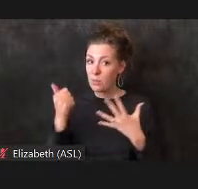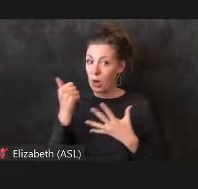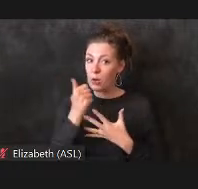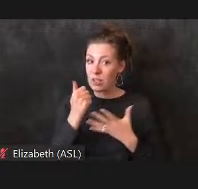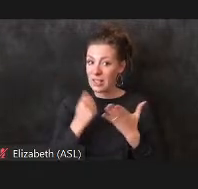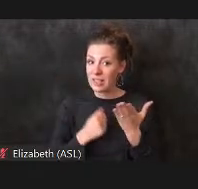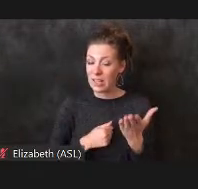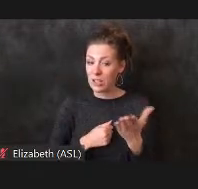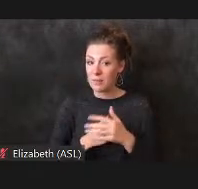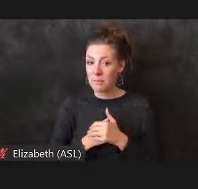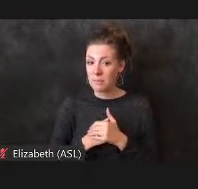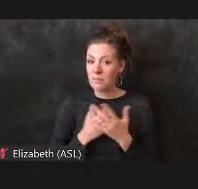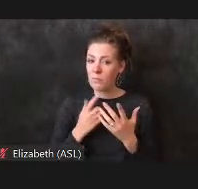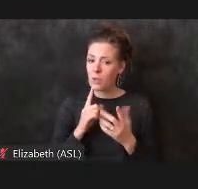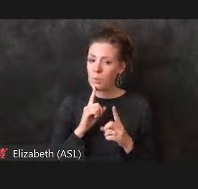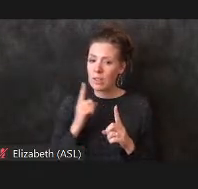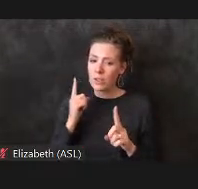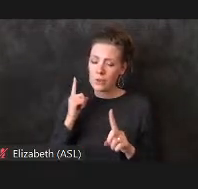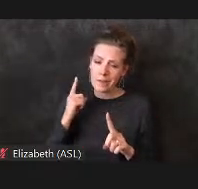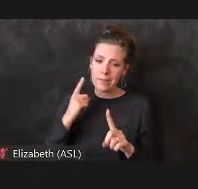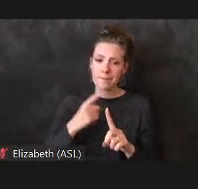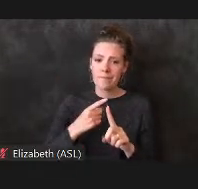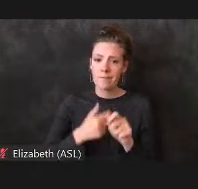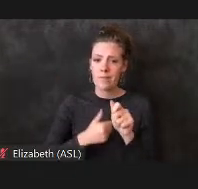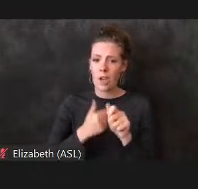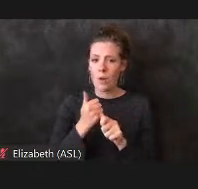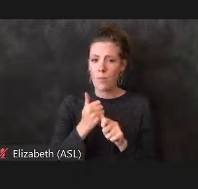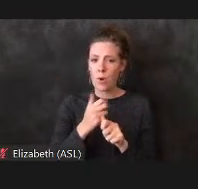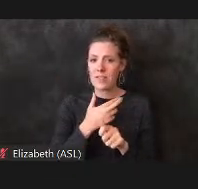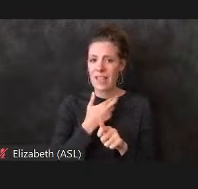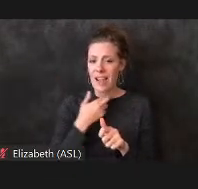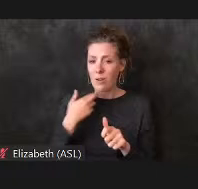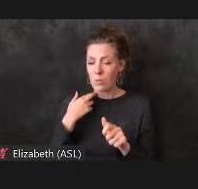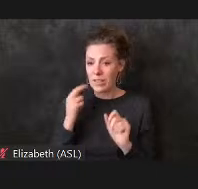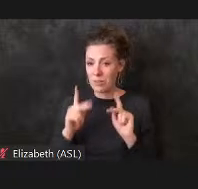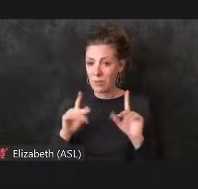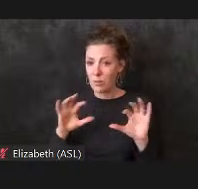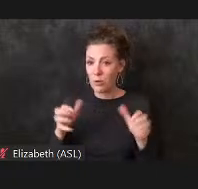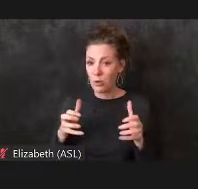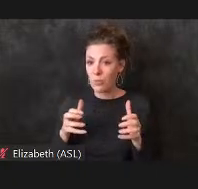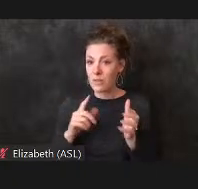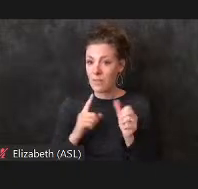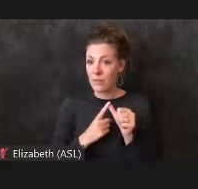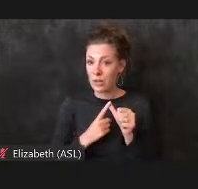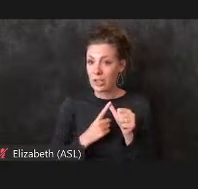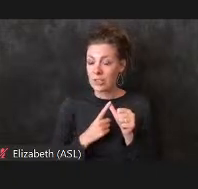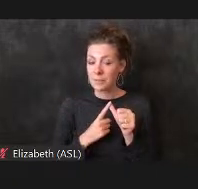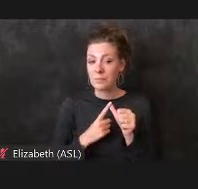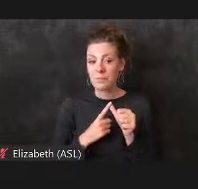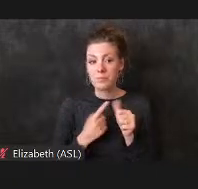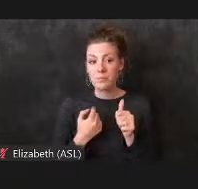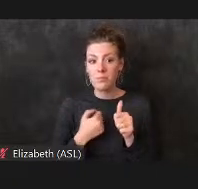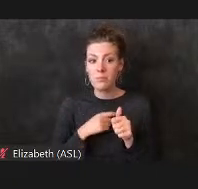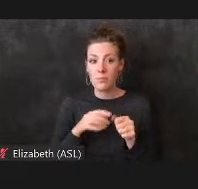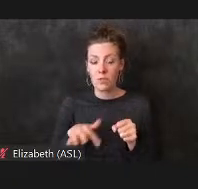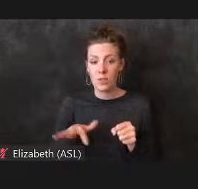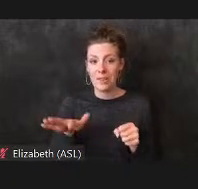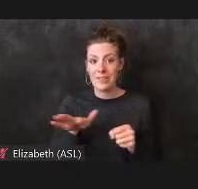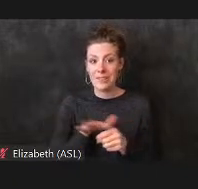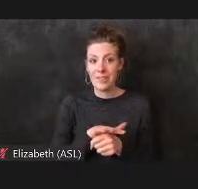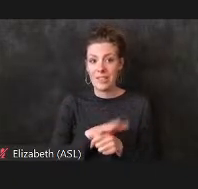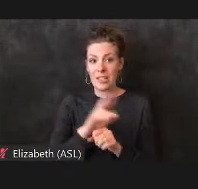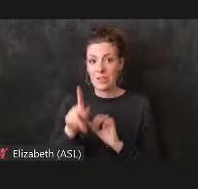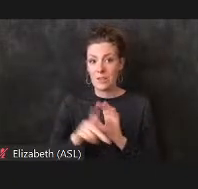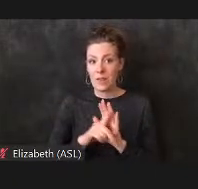To really reach our most at-risk and vulnerable populations first. We have pretty much completed phase 1A tier